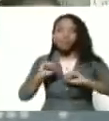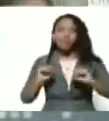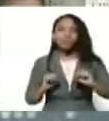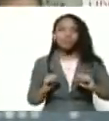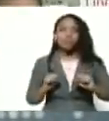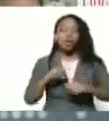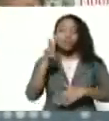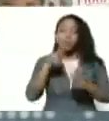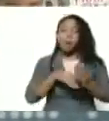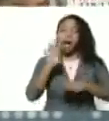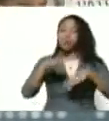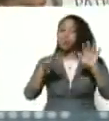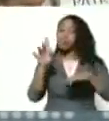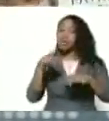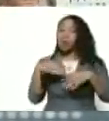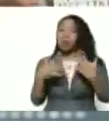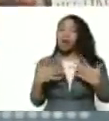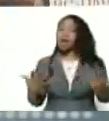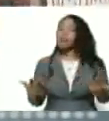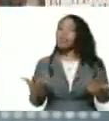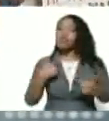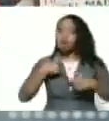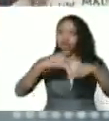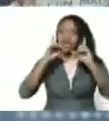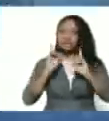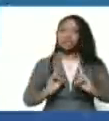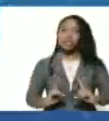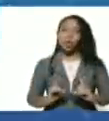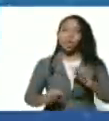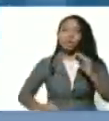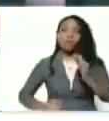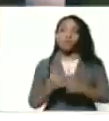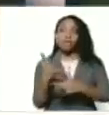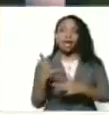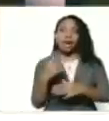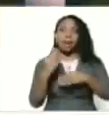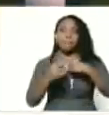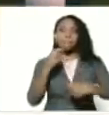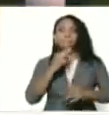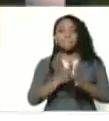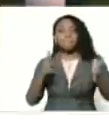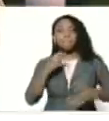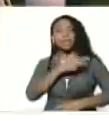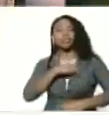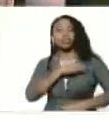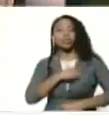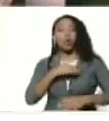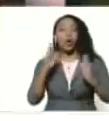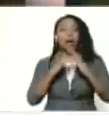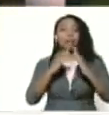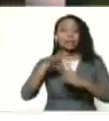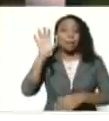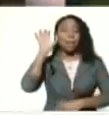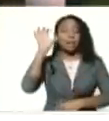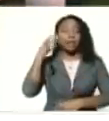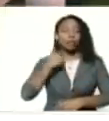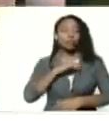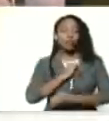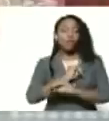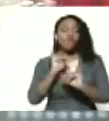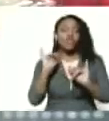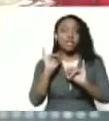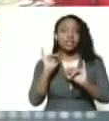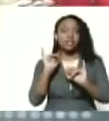2014... cuando decidimos fundar la gran misión Hogares de la Patria, acabamos de salir de la primera